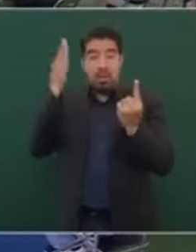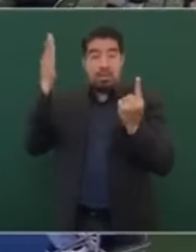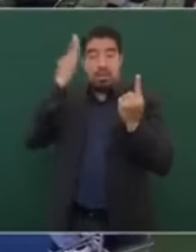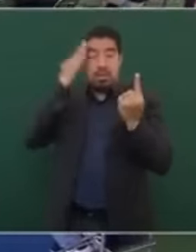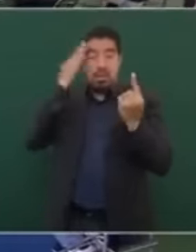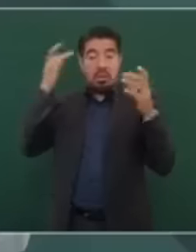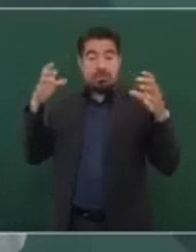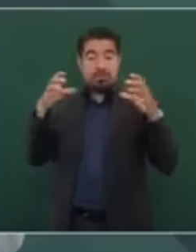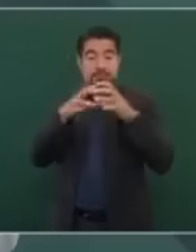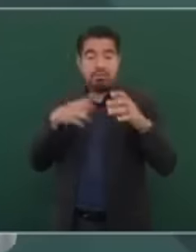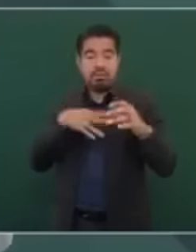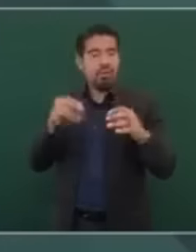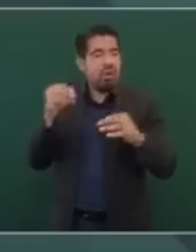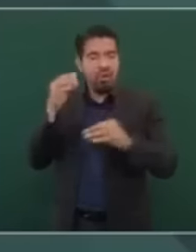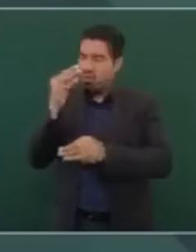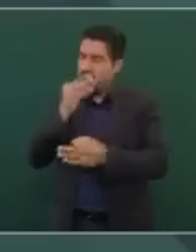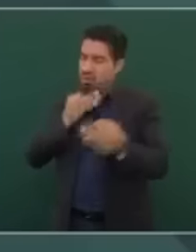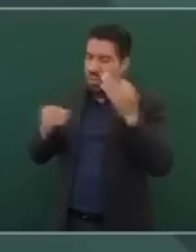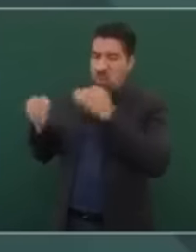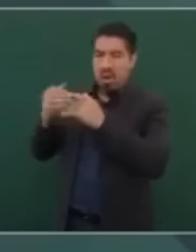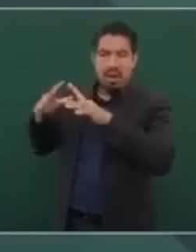un pueblo entero